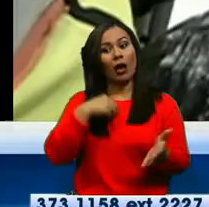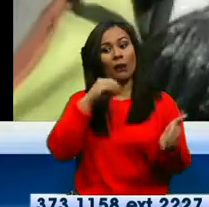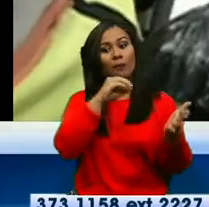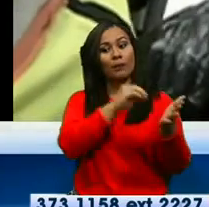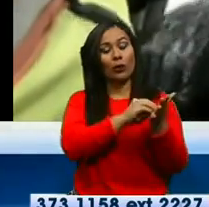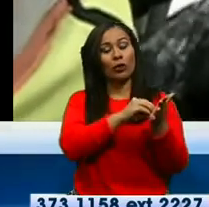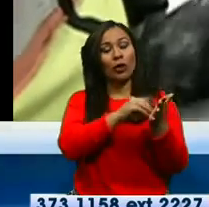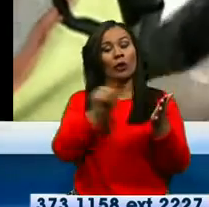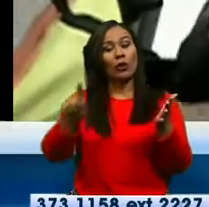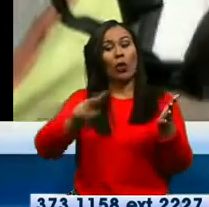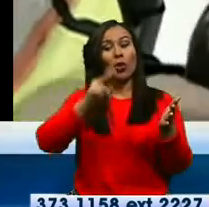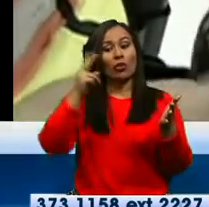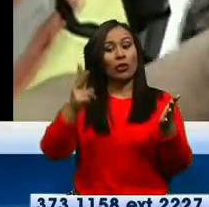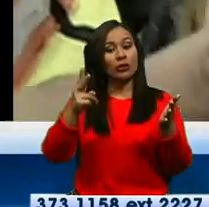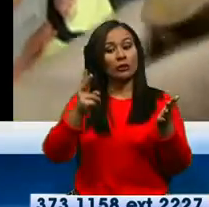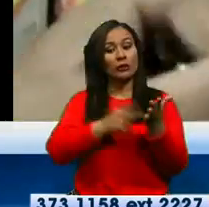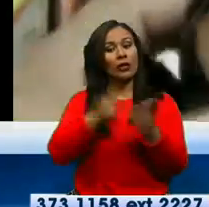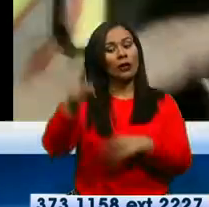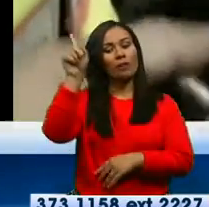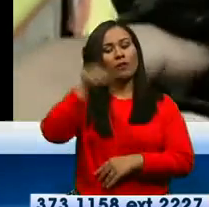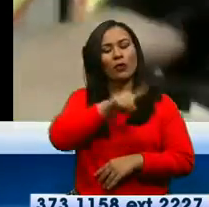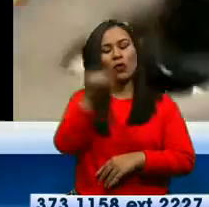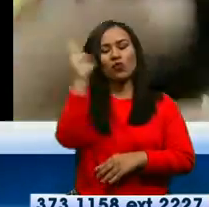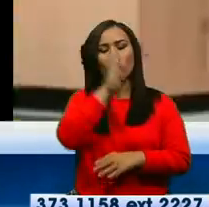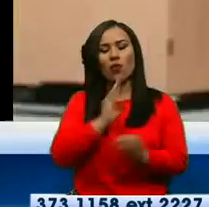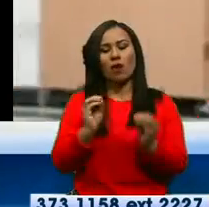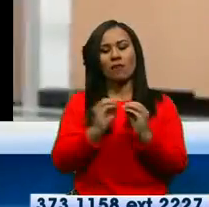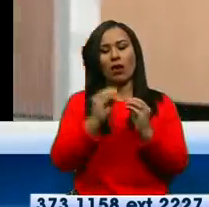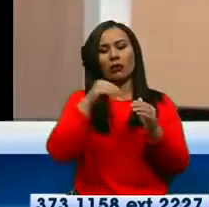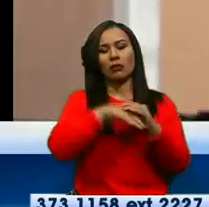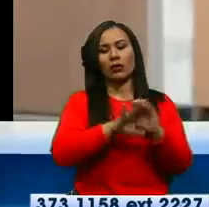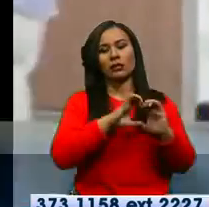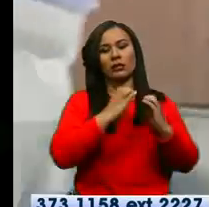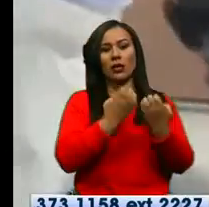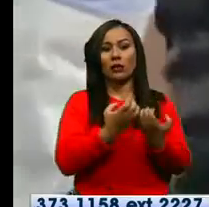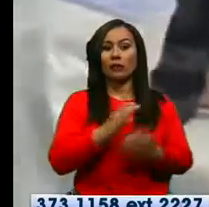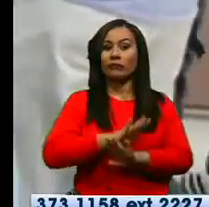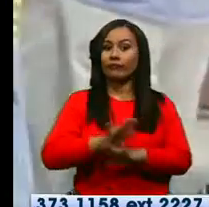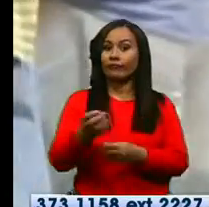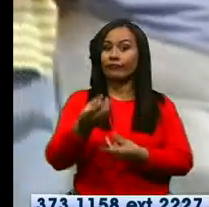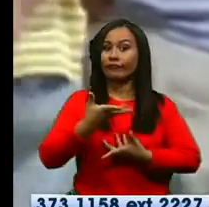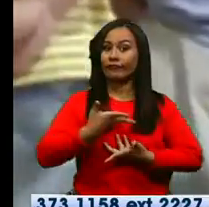para tomar las medidas que tengamos que tomar. Informó José Morales.